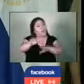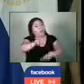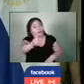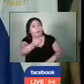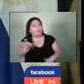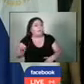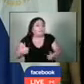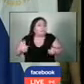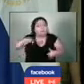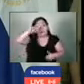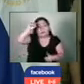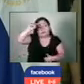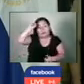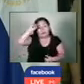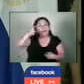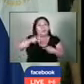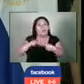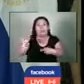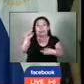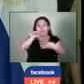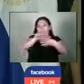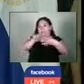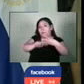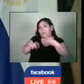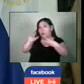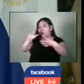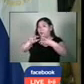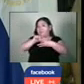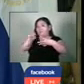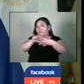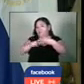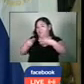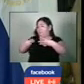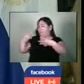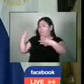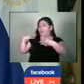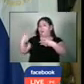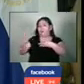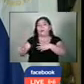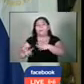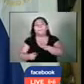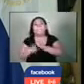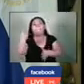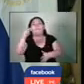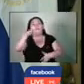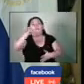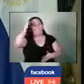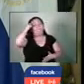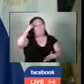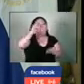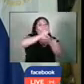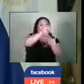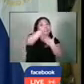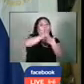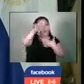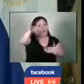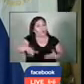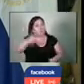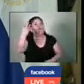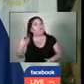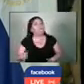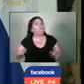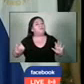Por ejemplo, en las últimas tres semanas, en lo que nació el render de este proyecto y este día que estamos aquí,